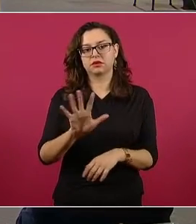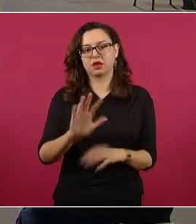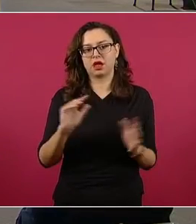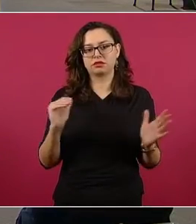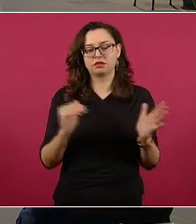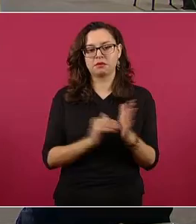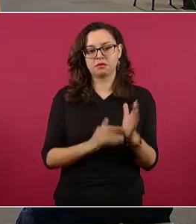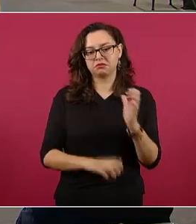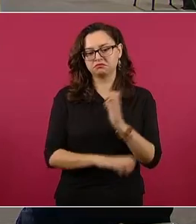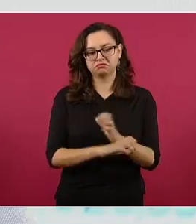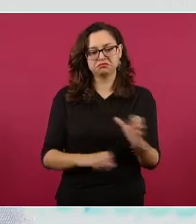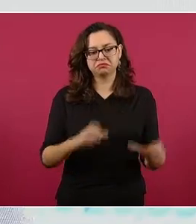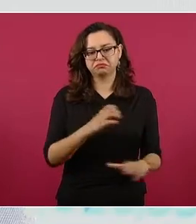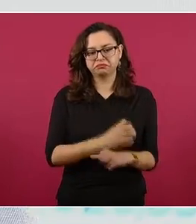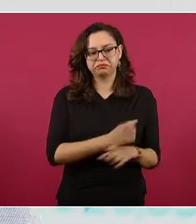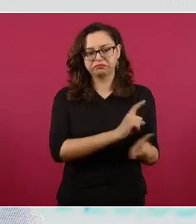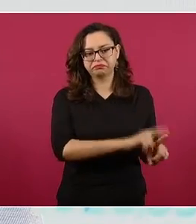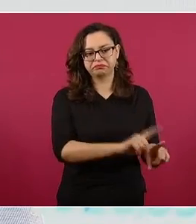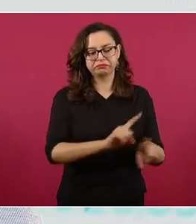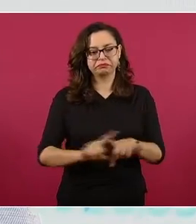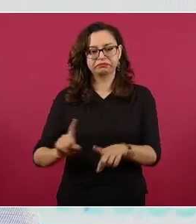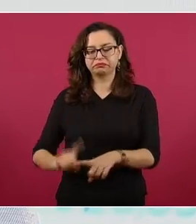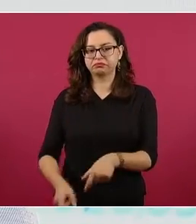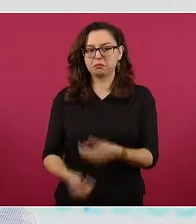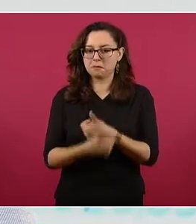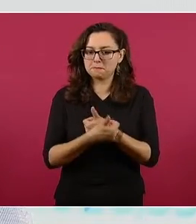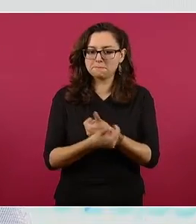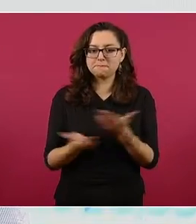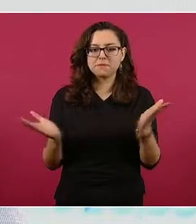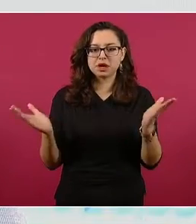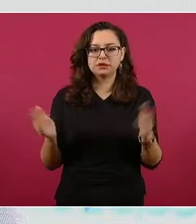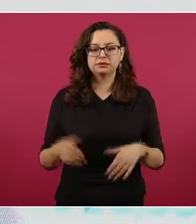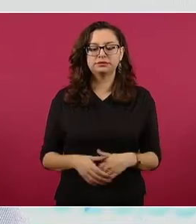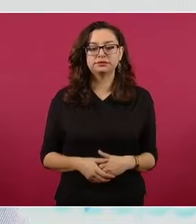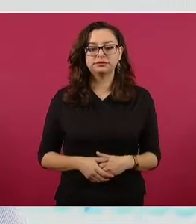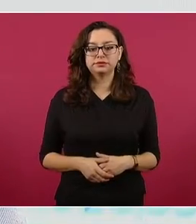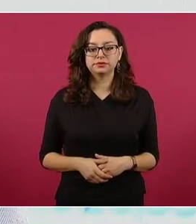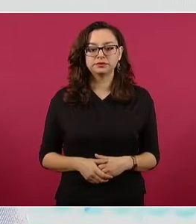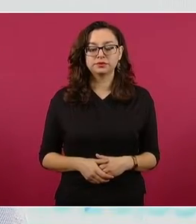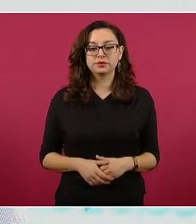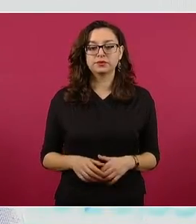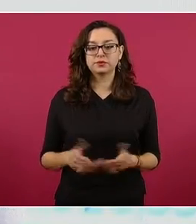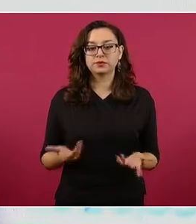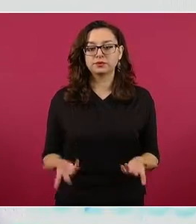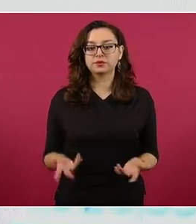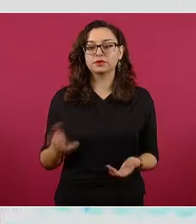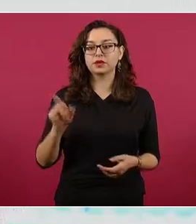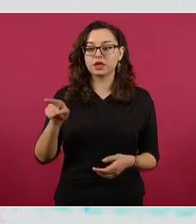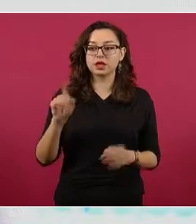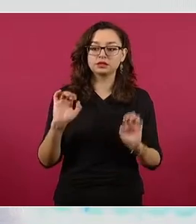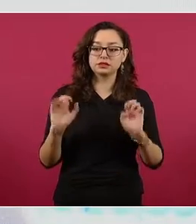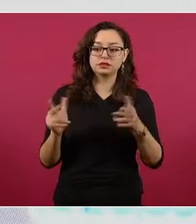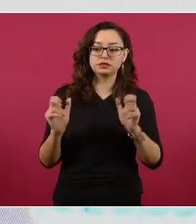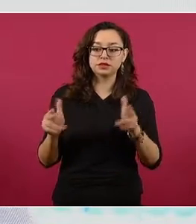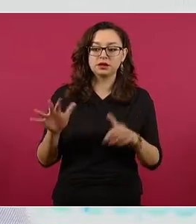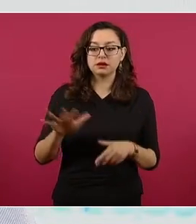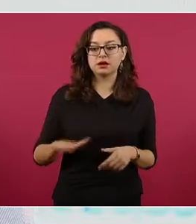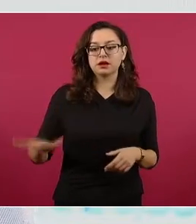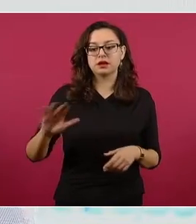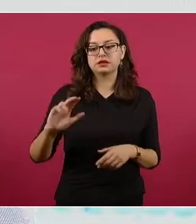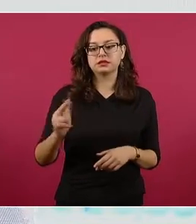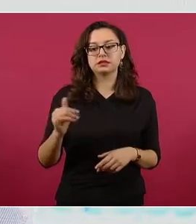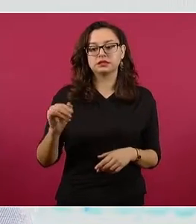5.875.000 bienes. Es el caso de Chenaló en Chiapas, el último municipio por